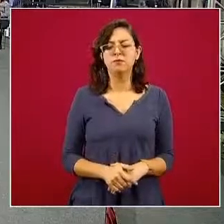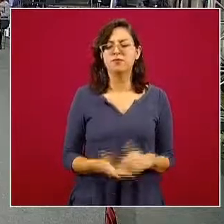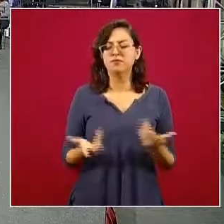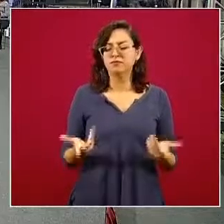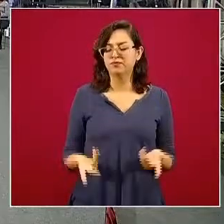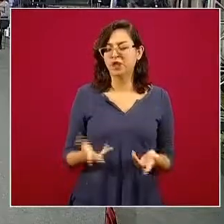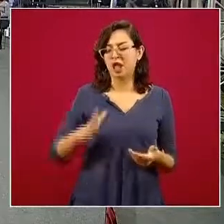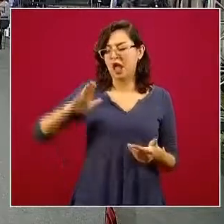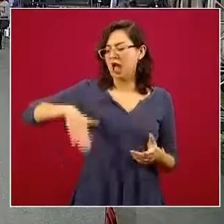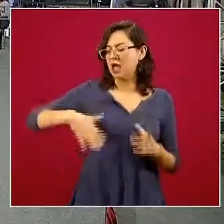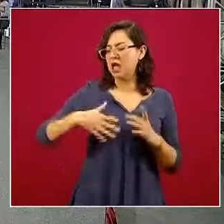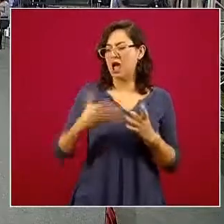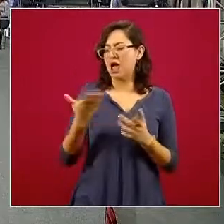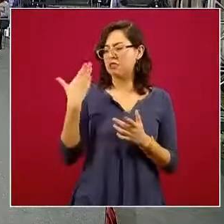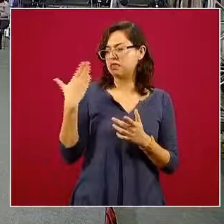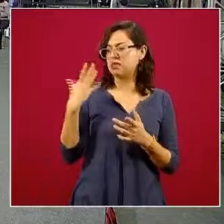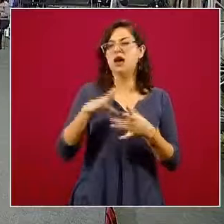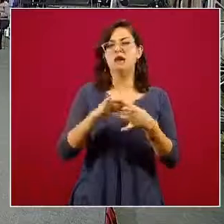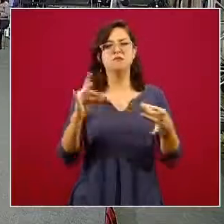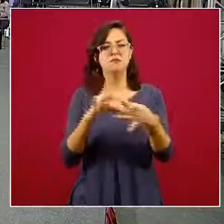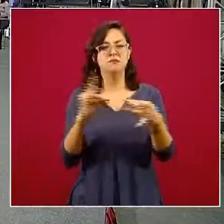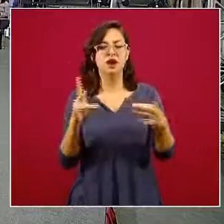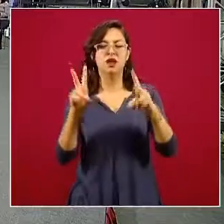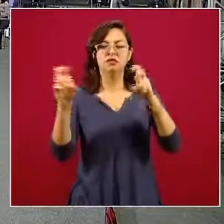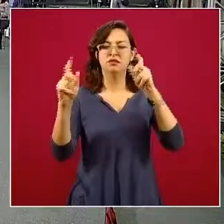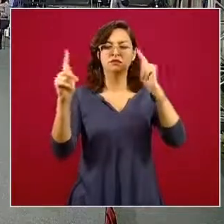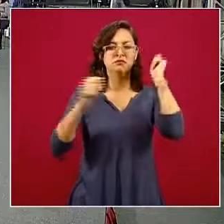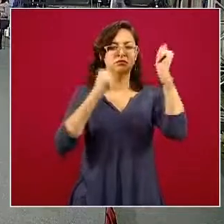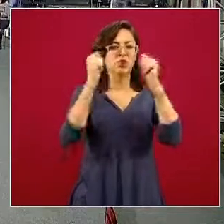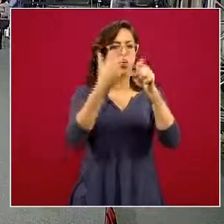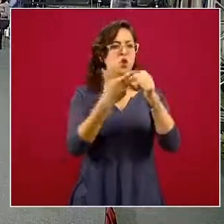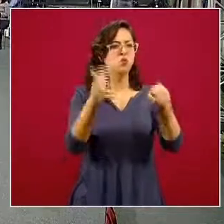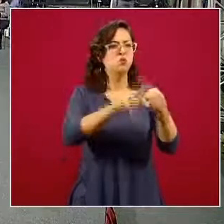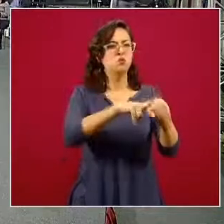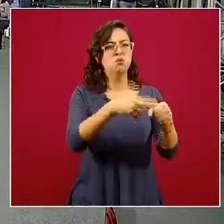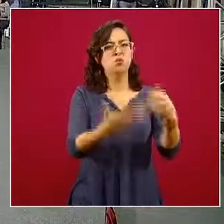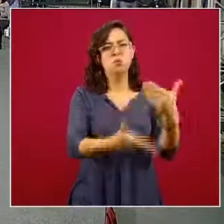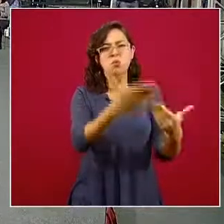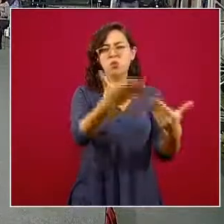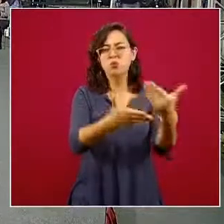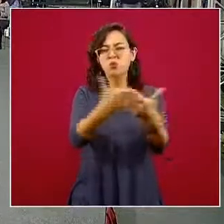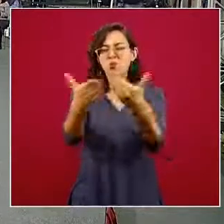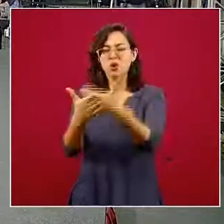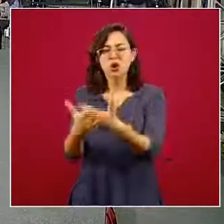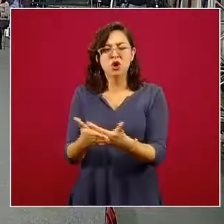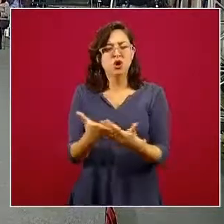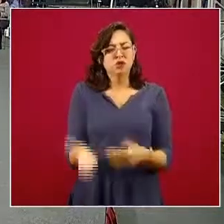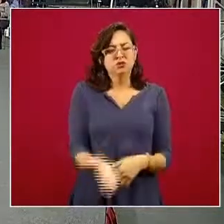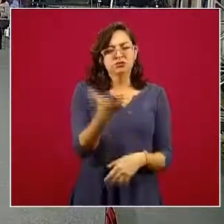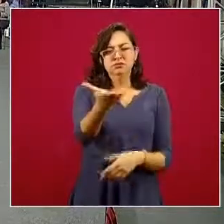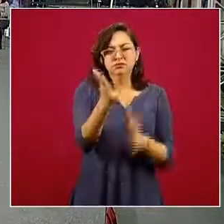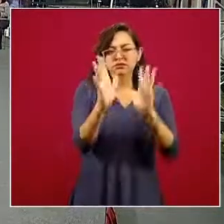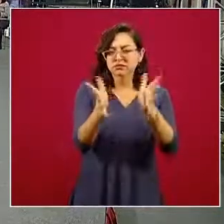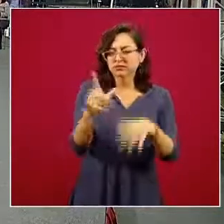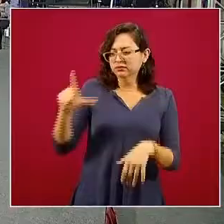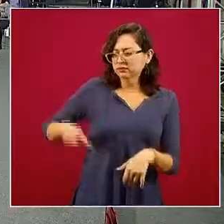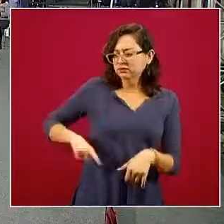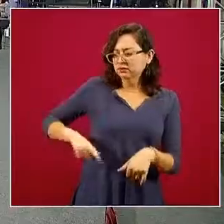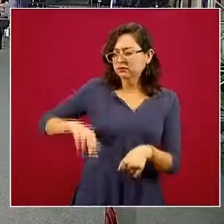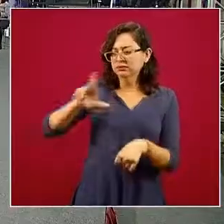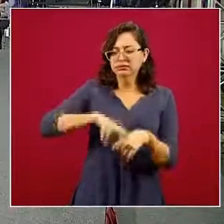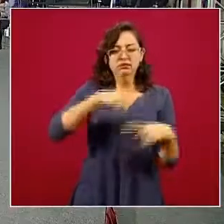de infraestructura hospitalaria en destinos turísticos. ¿Ha dialogado con gobernadores de